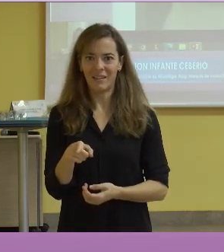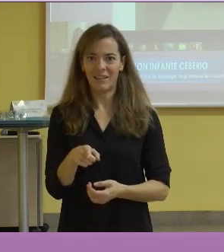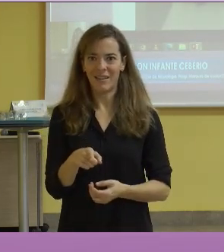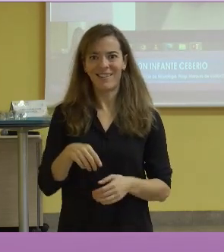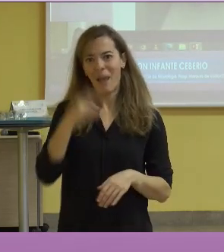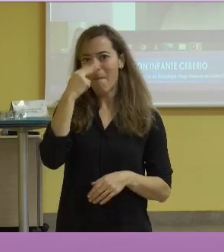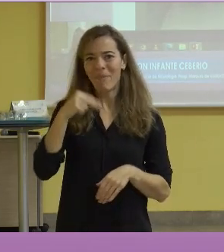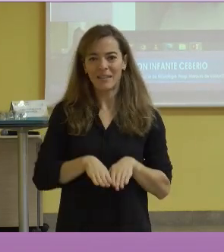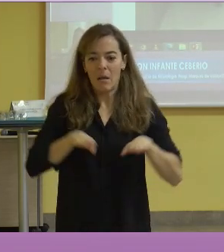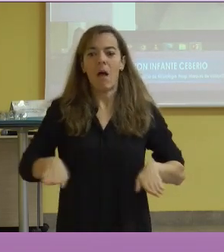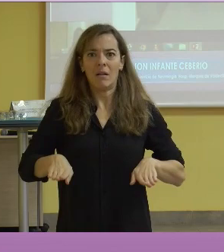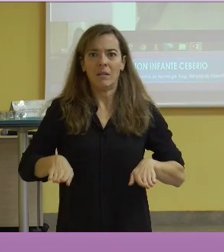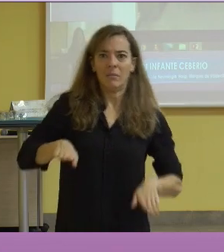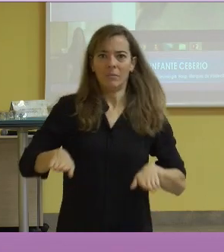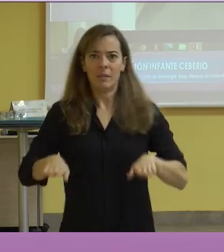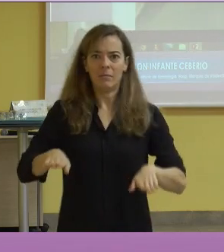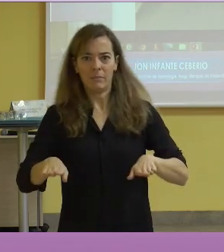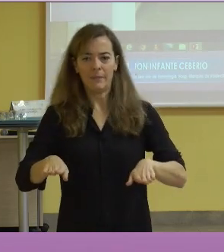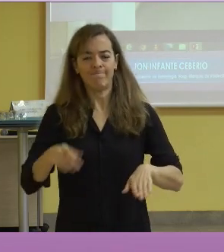de la base.